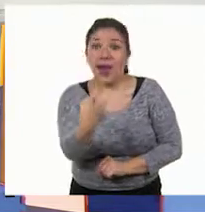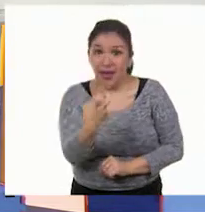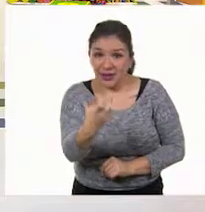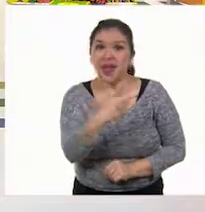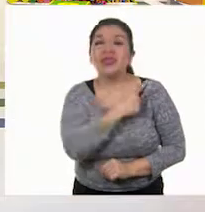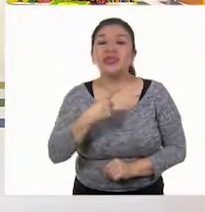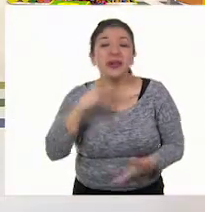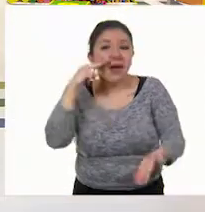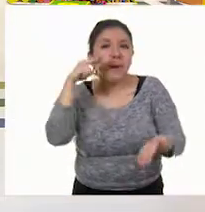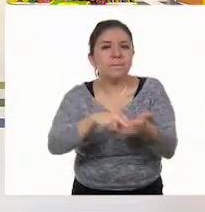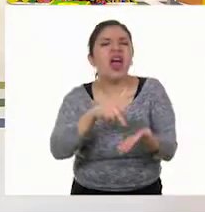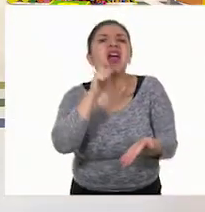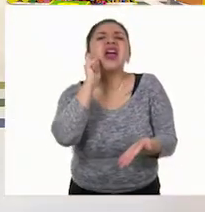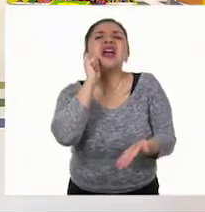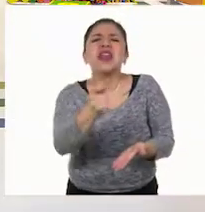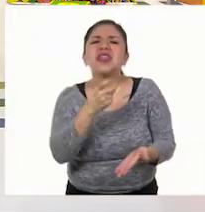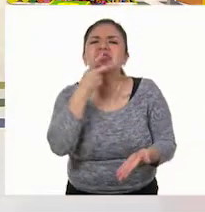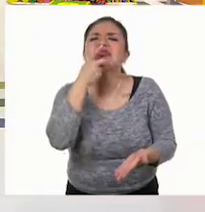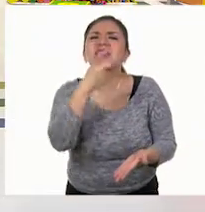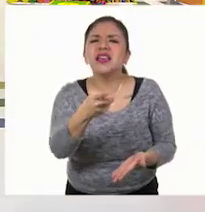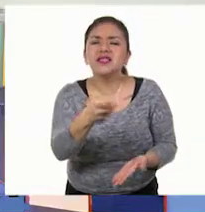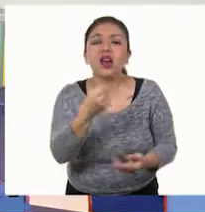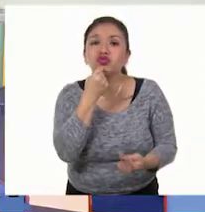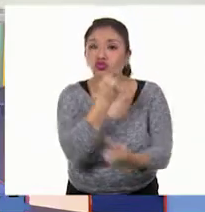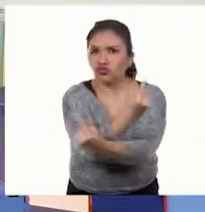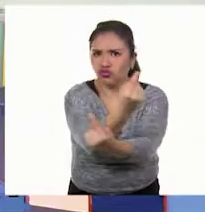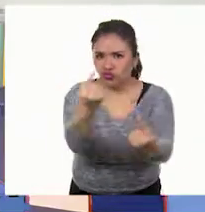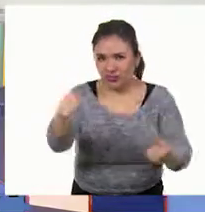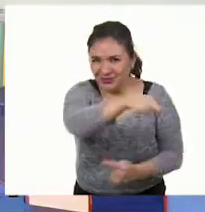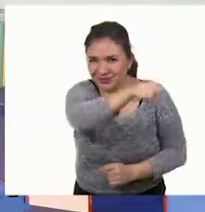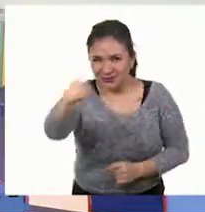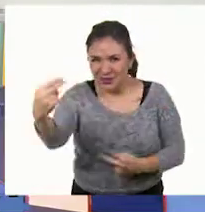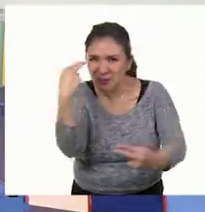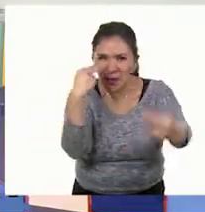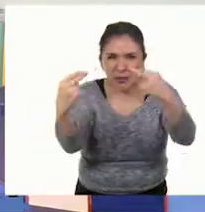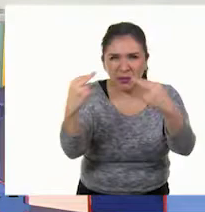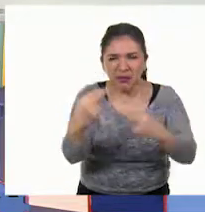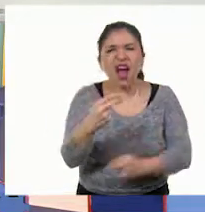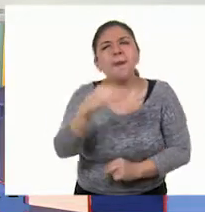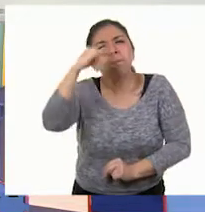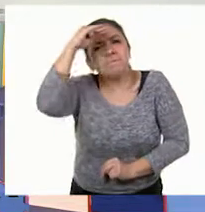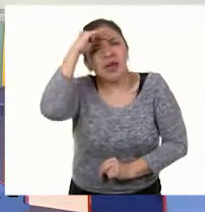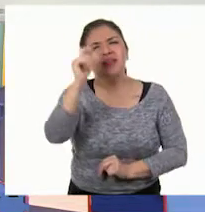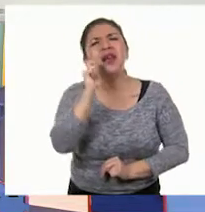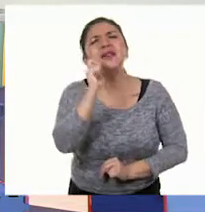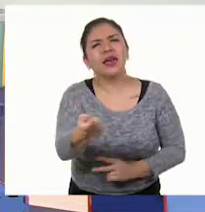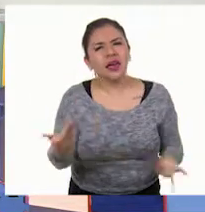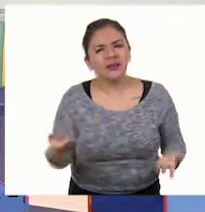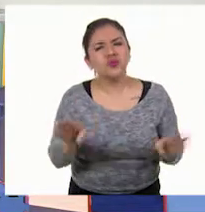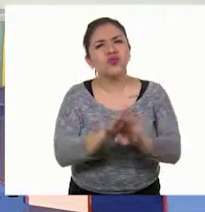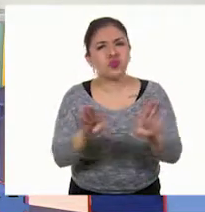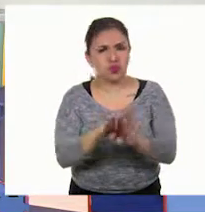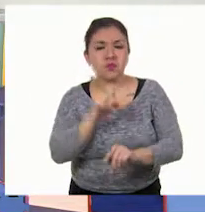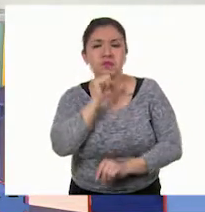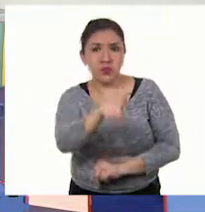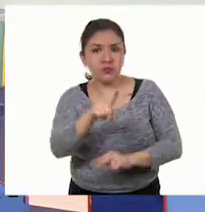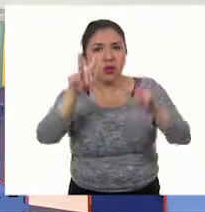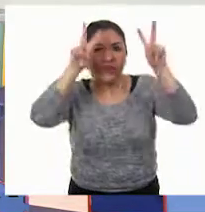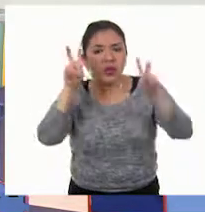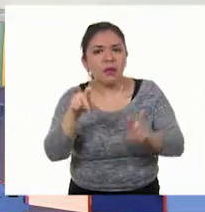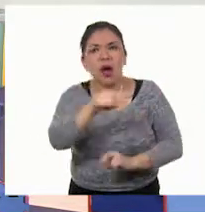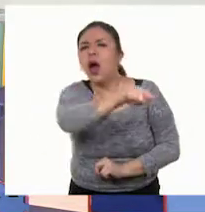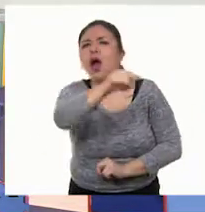qué es lo que dicen nuestros niños y nuestras niñas que nos están viendo con respecto a lo